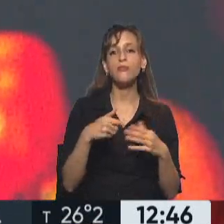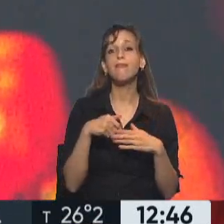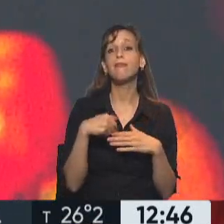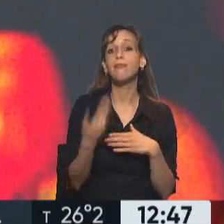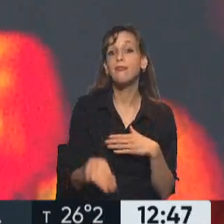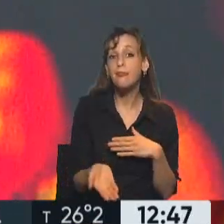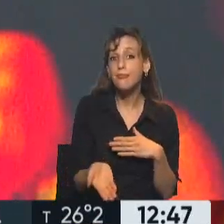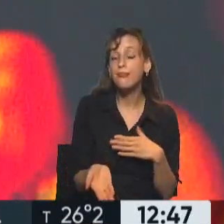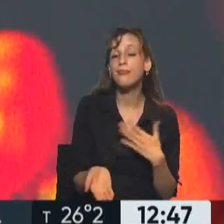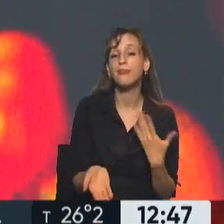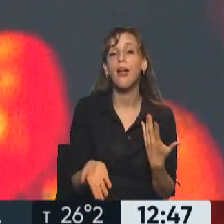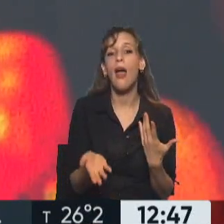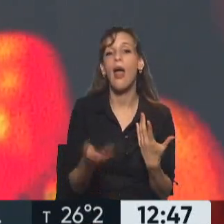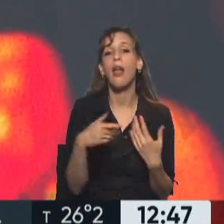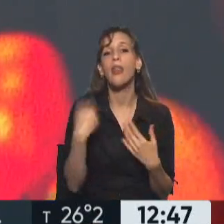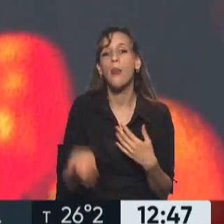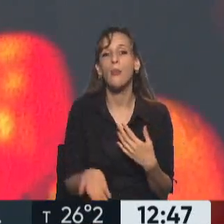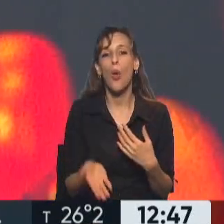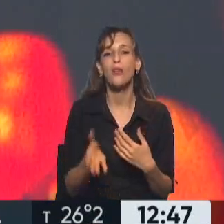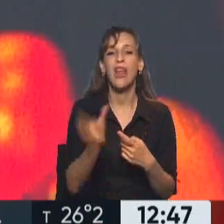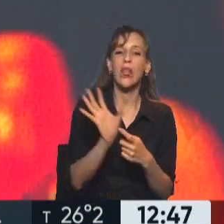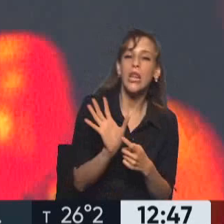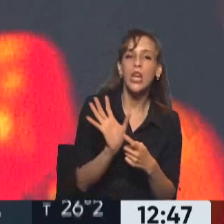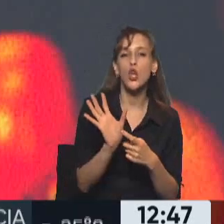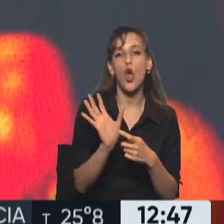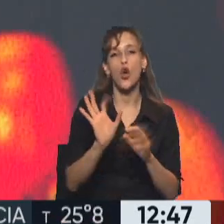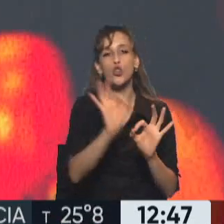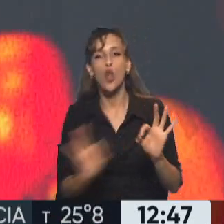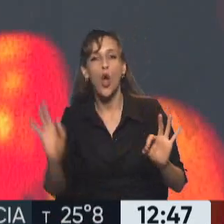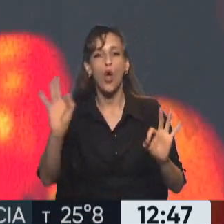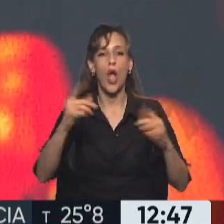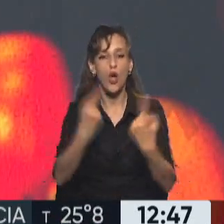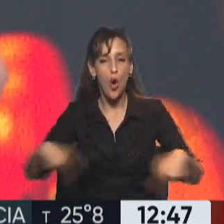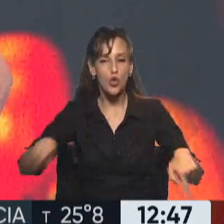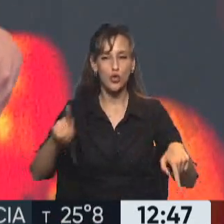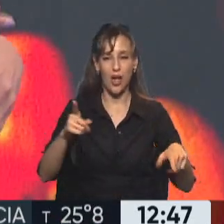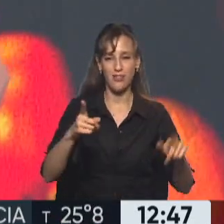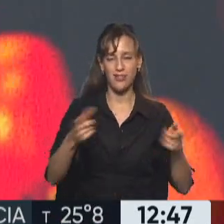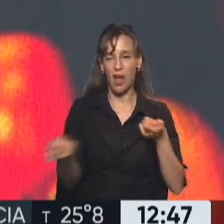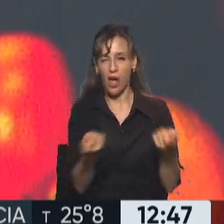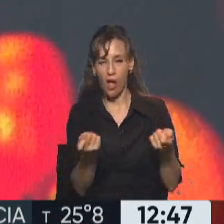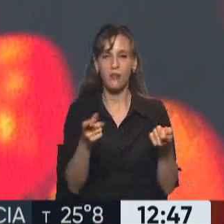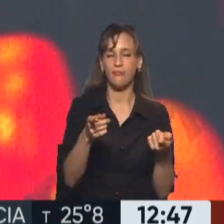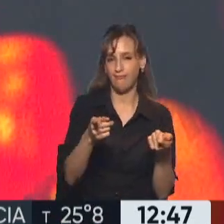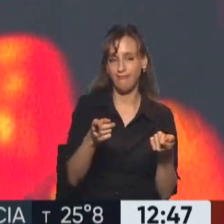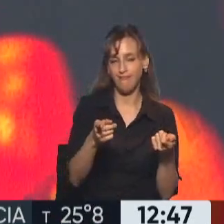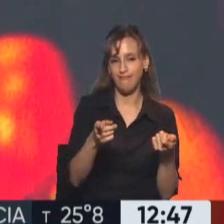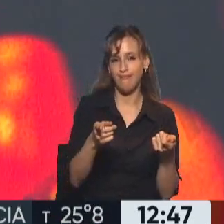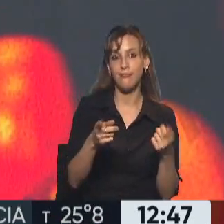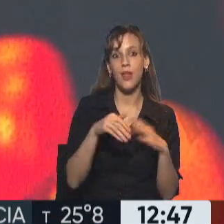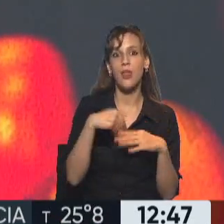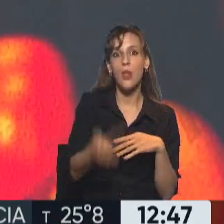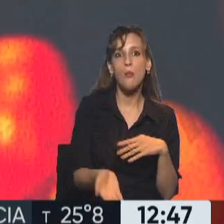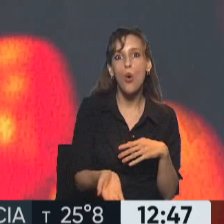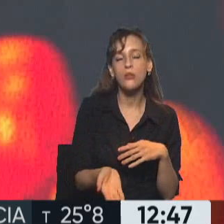que hubiera especulación en el mundo de las commodities. La especulación se trasladó de las hipotecas, estoy hablando del año 2008, ¿no? De las hipotecas al mundo de los commodities y